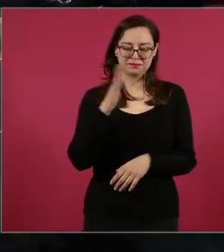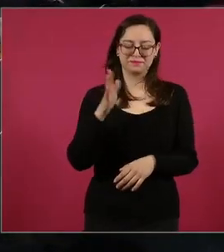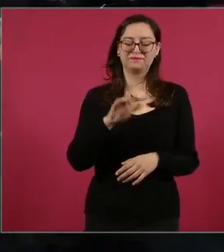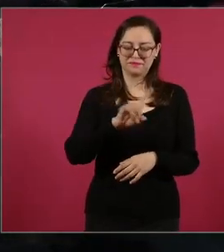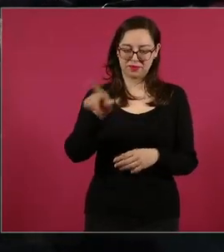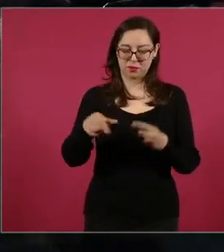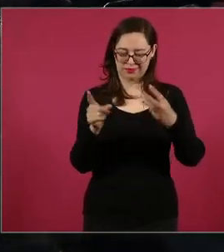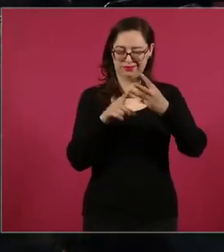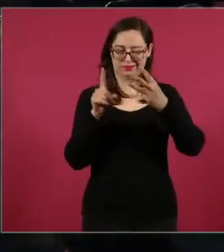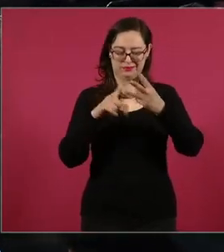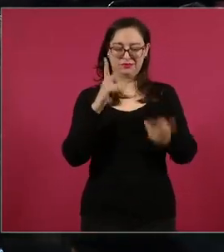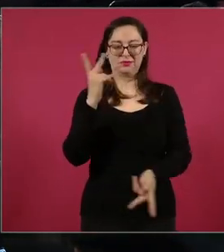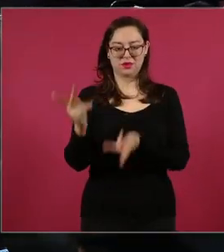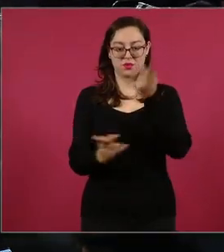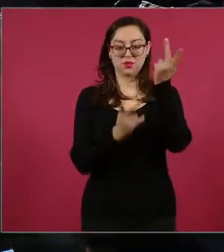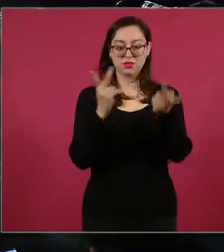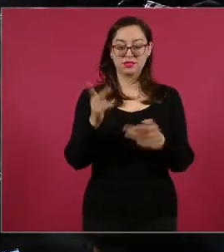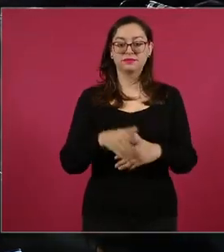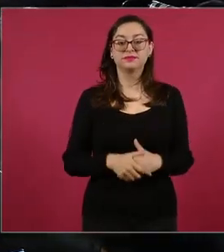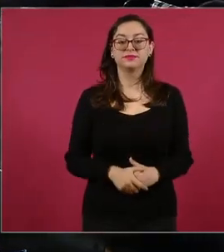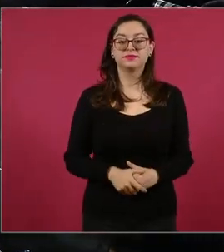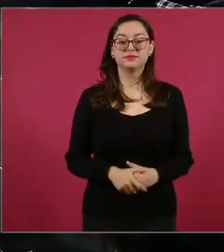vamos.